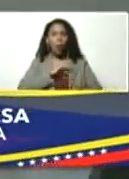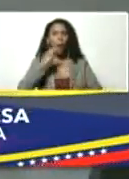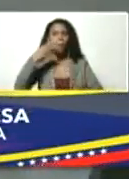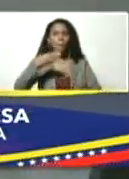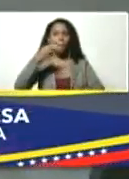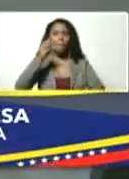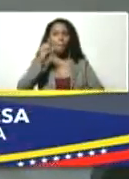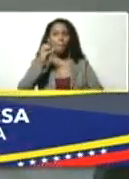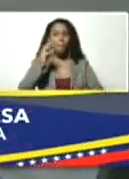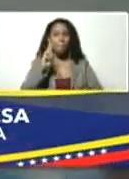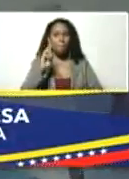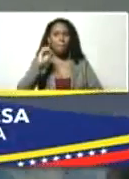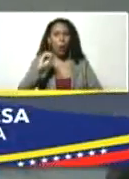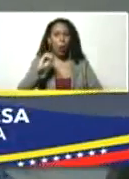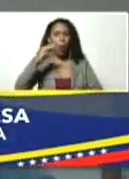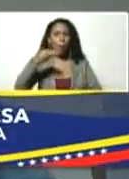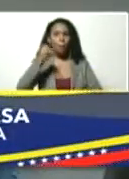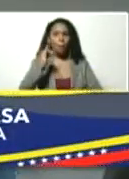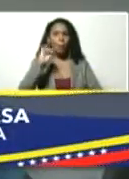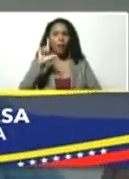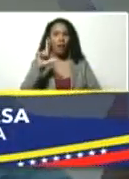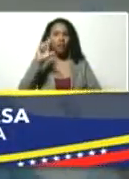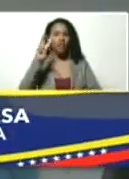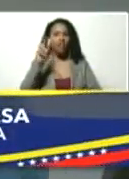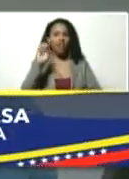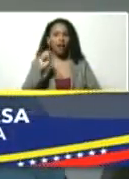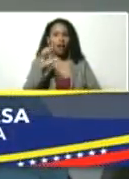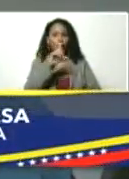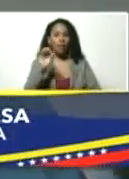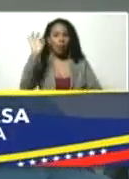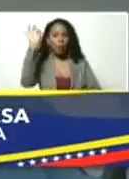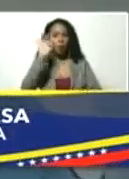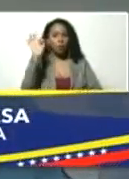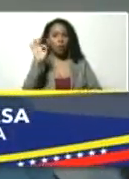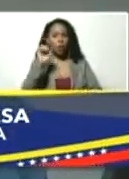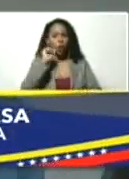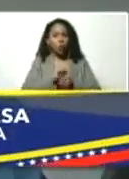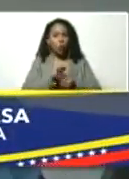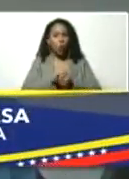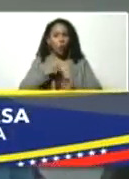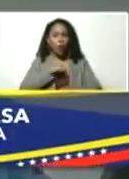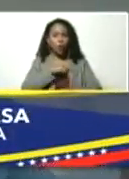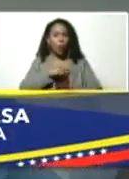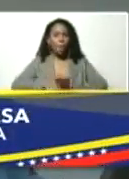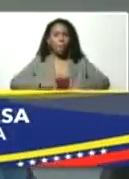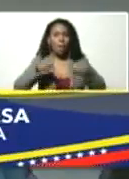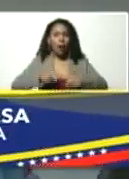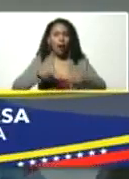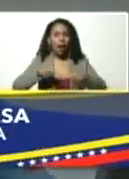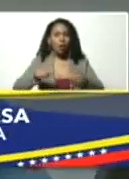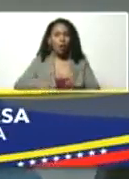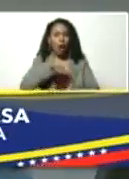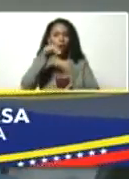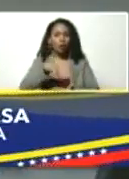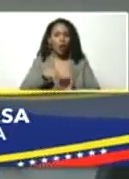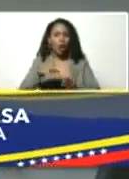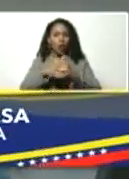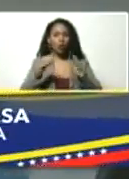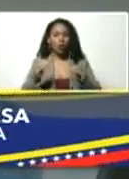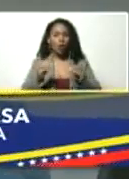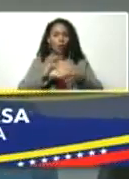para suministrar el 100% de las resinas de nuestro mercado nacional para todas